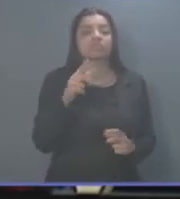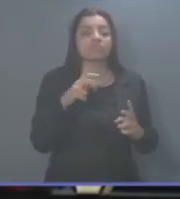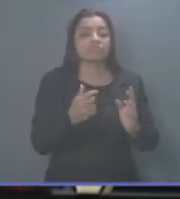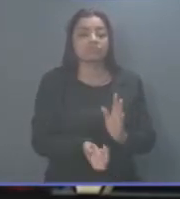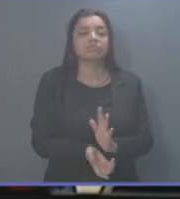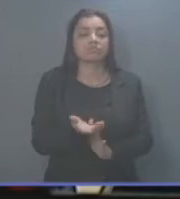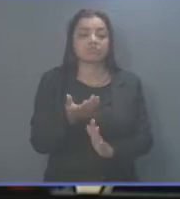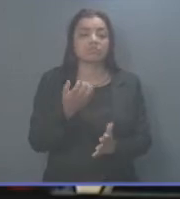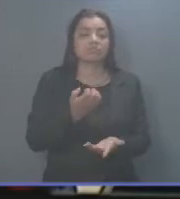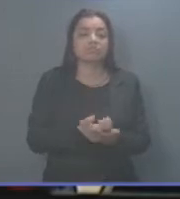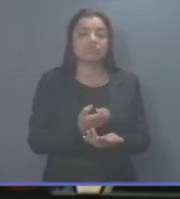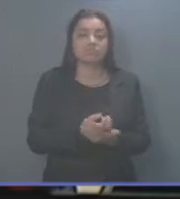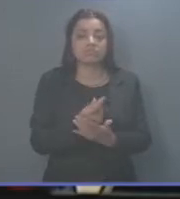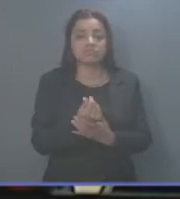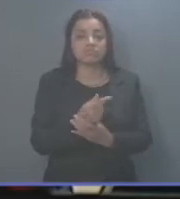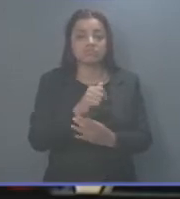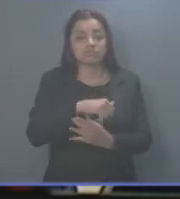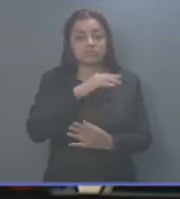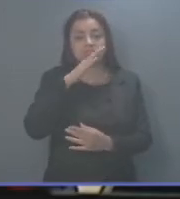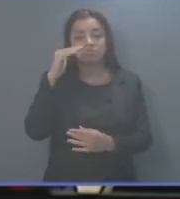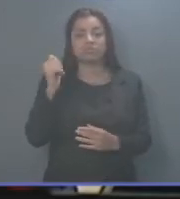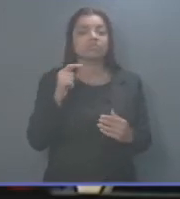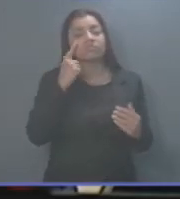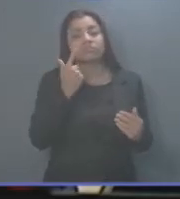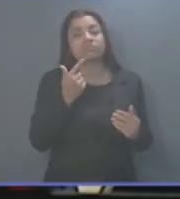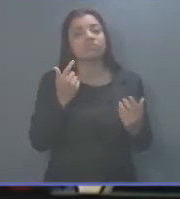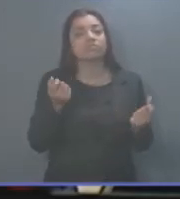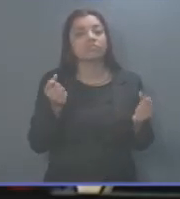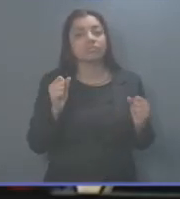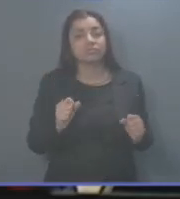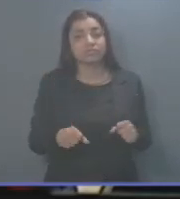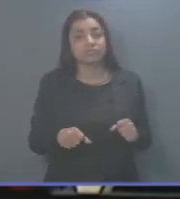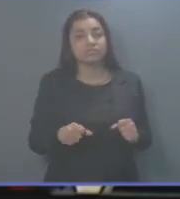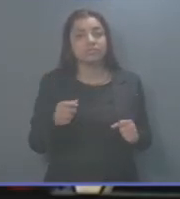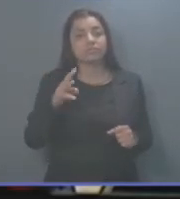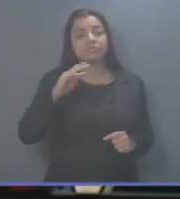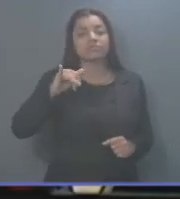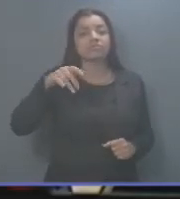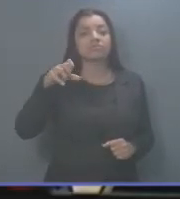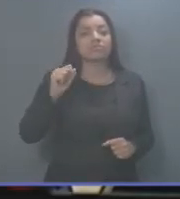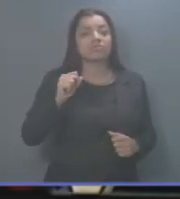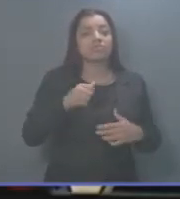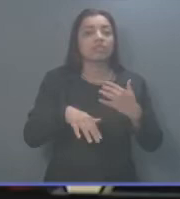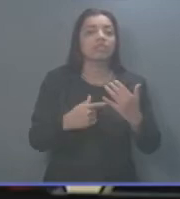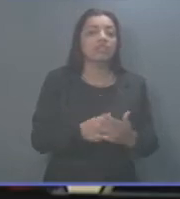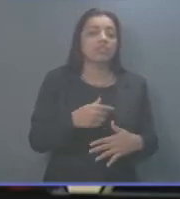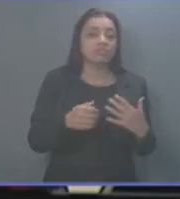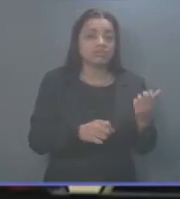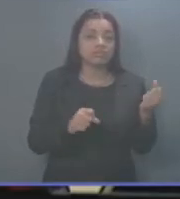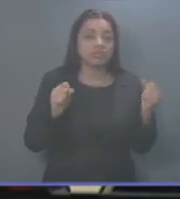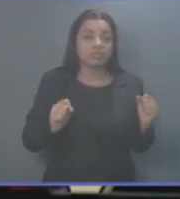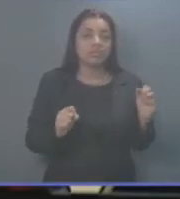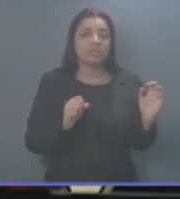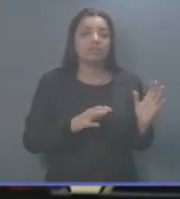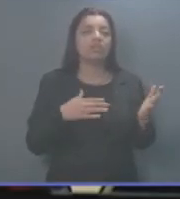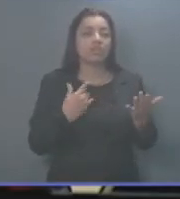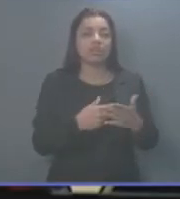desarrollo económico en el país, al igual que lo han sido las MIPES en muchos países